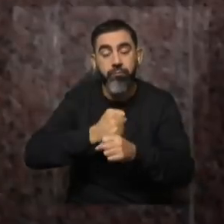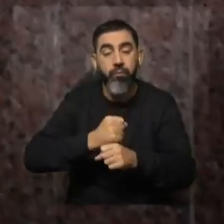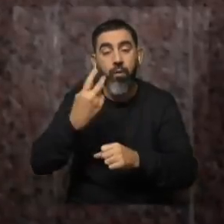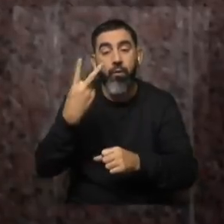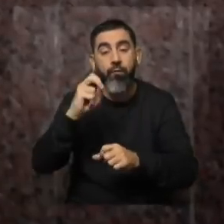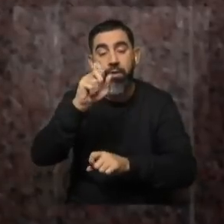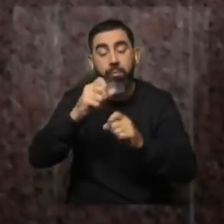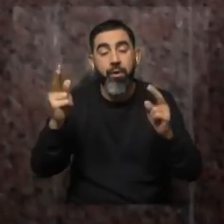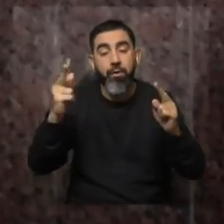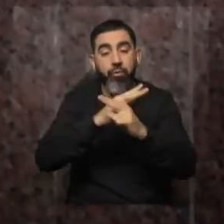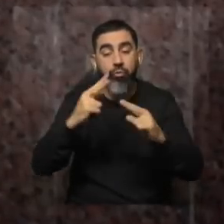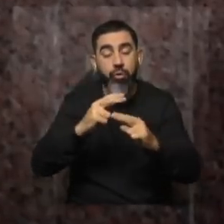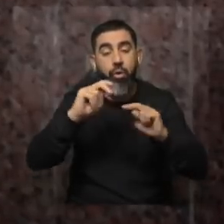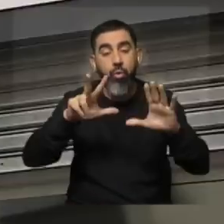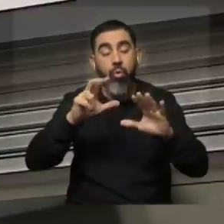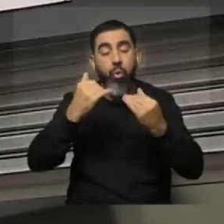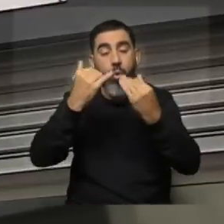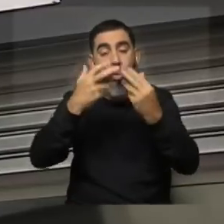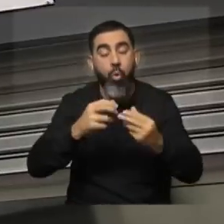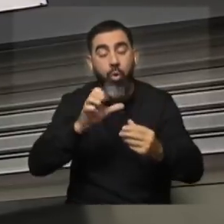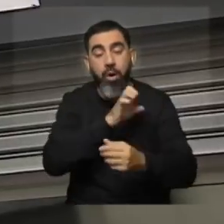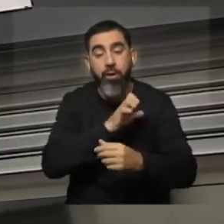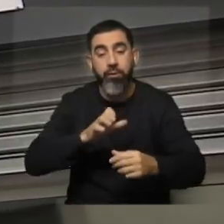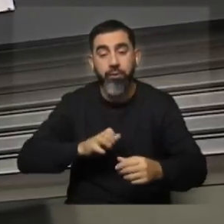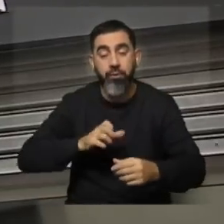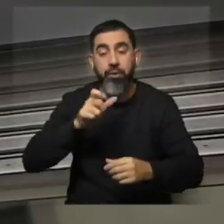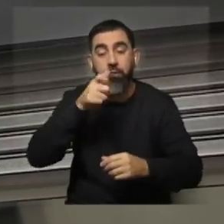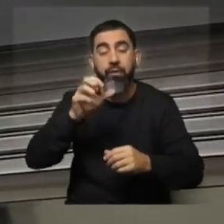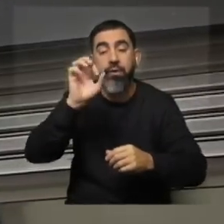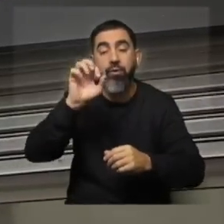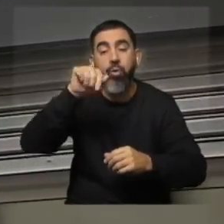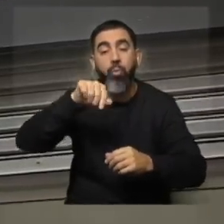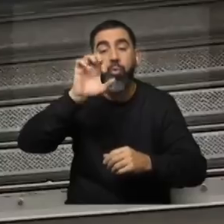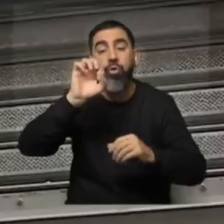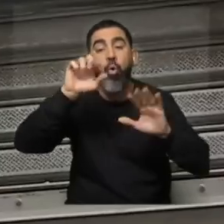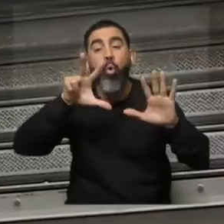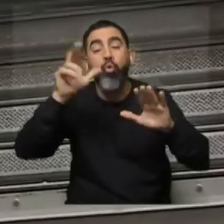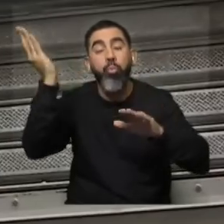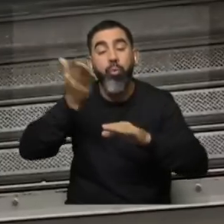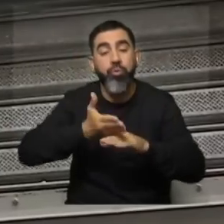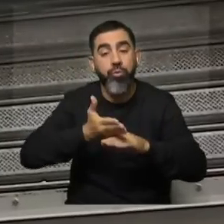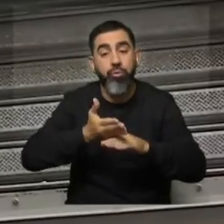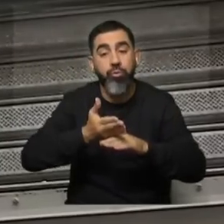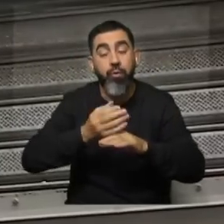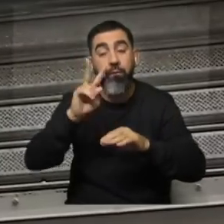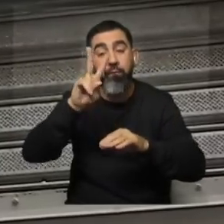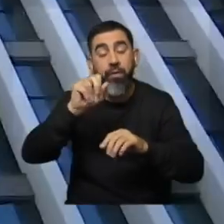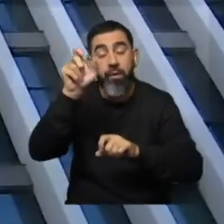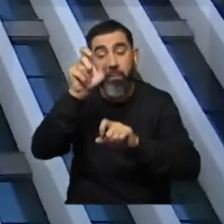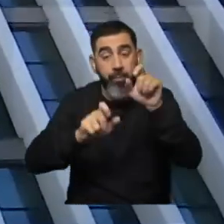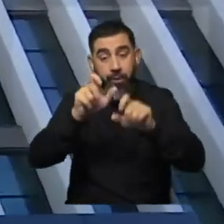20 personas trans a 8 organismos del Estado lo que representa un 0,08 por ciento de las 20 personas